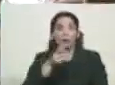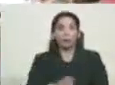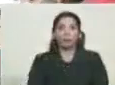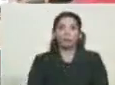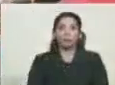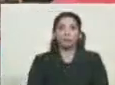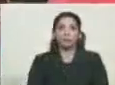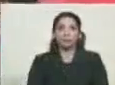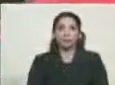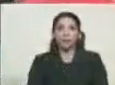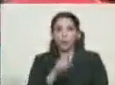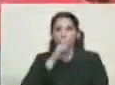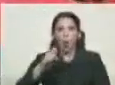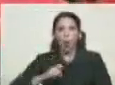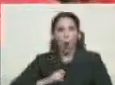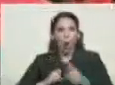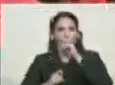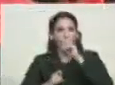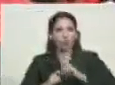de su odio.